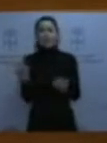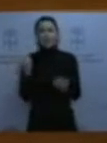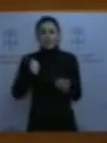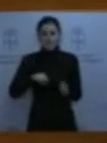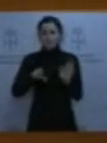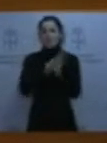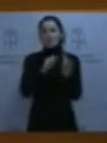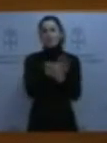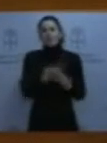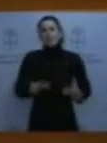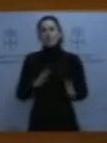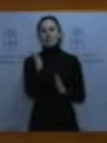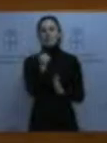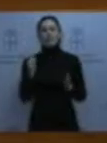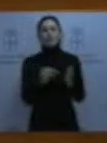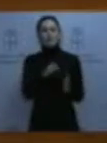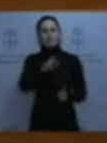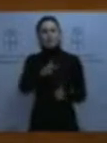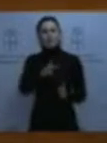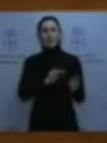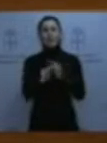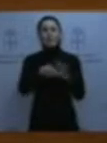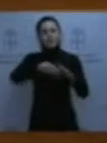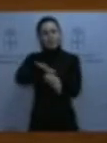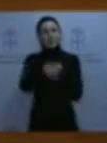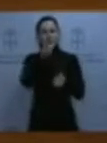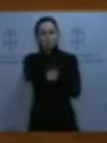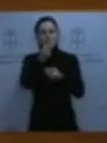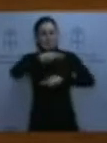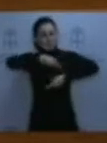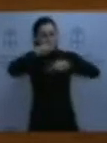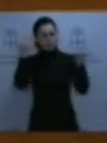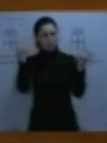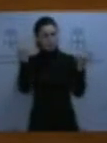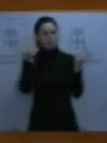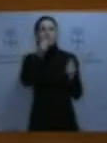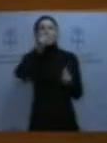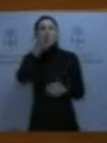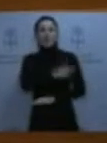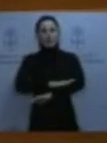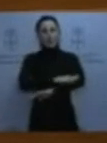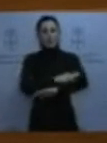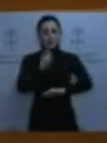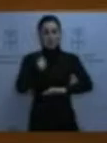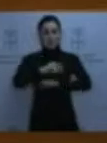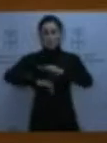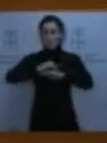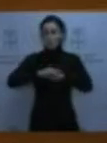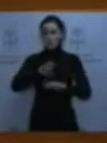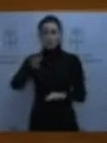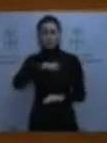Ley 19/2013 de transparencia, acceso de información pública y buen gobierno e incorporar